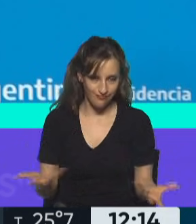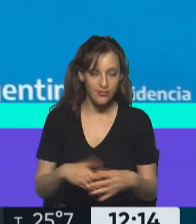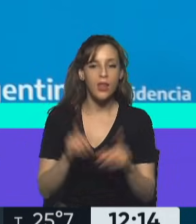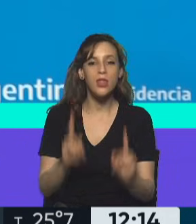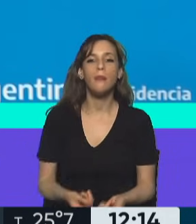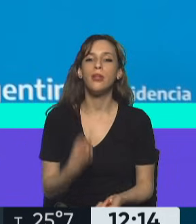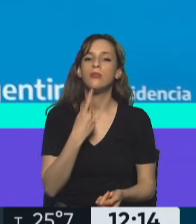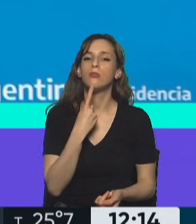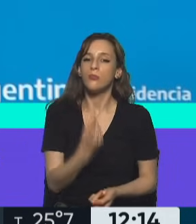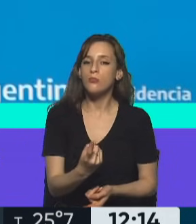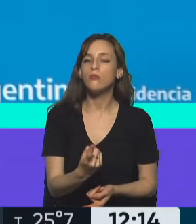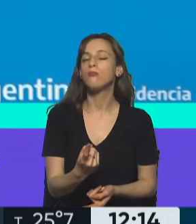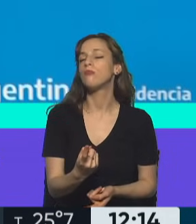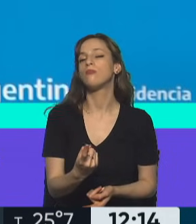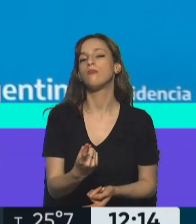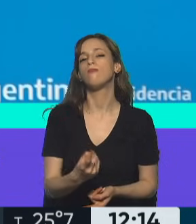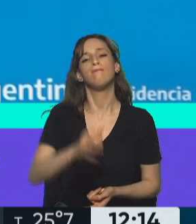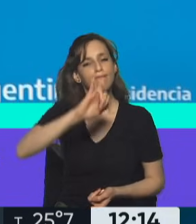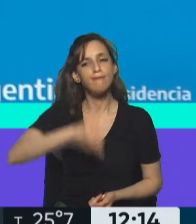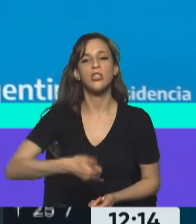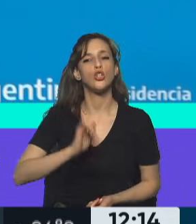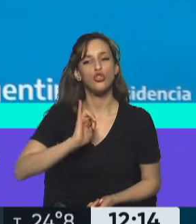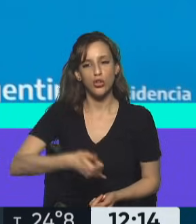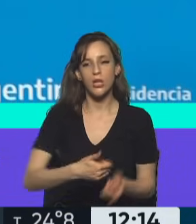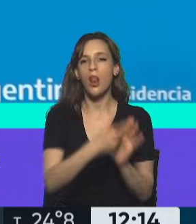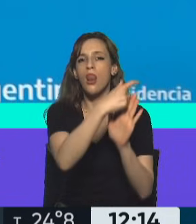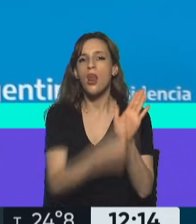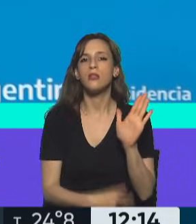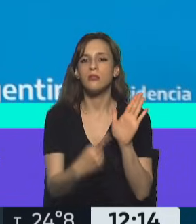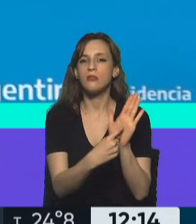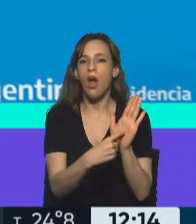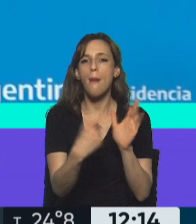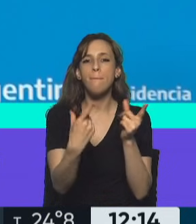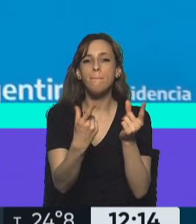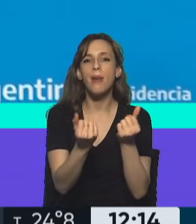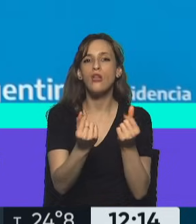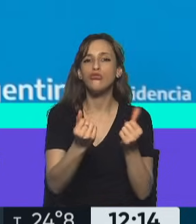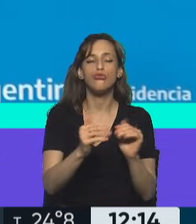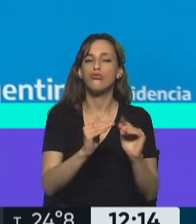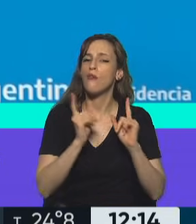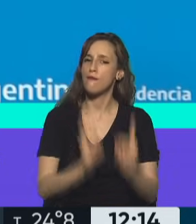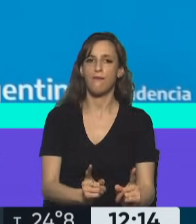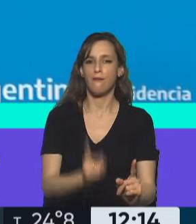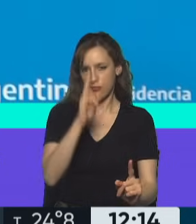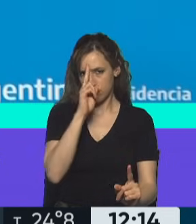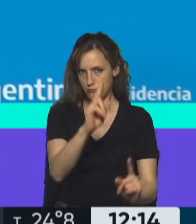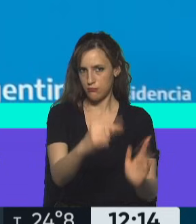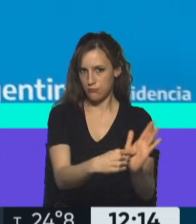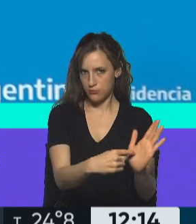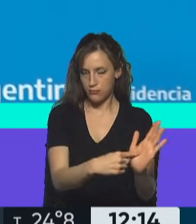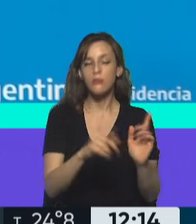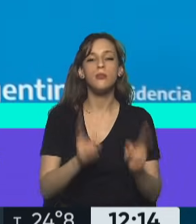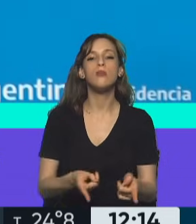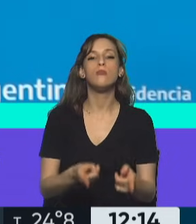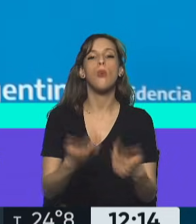vamos a garantizar el cumplimiento de esta lista de precios, que le pedimos a los consumidores que accedan a los sitios del Gobierno y del